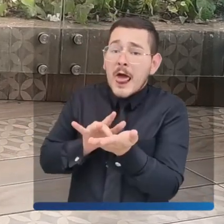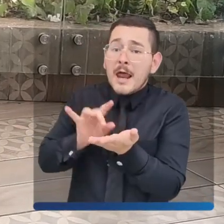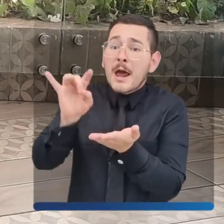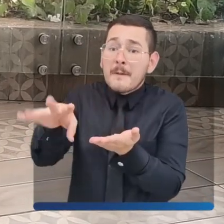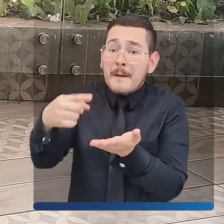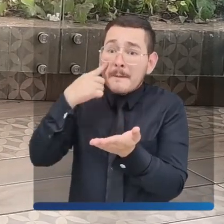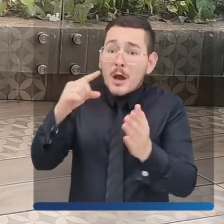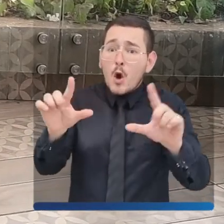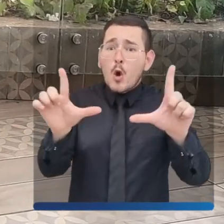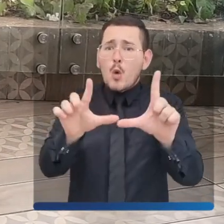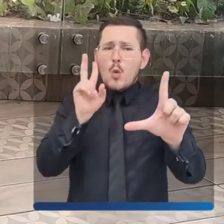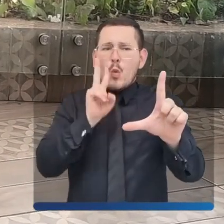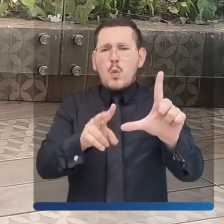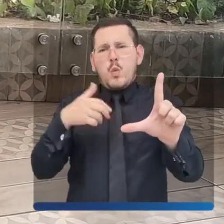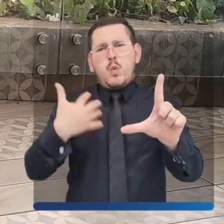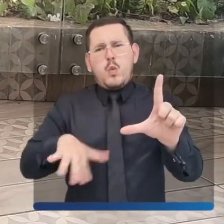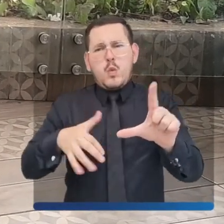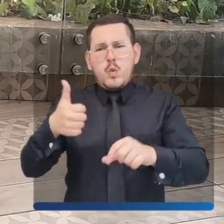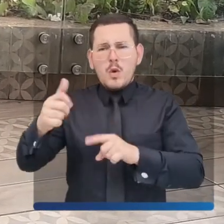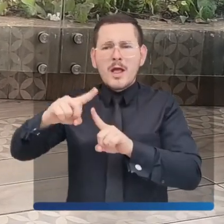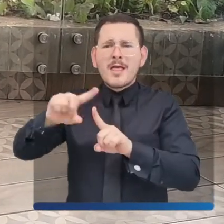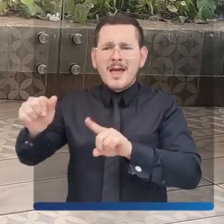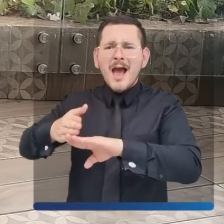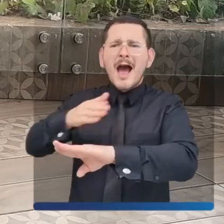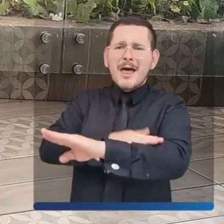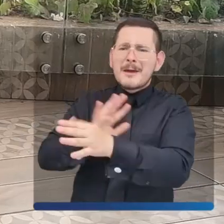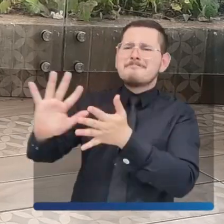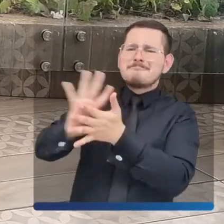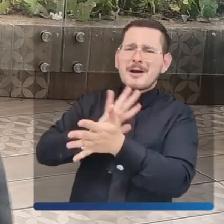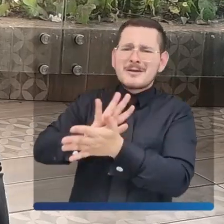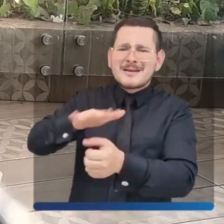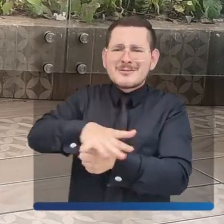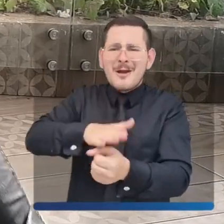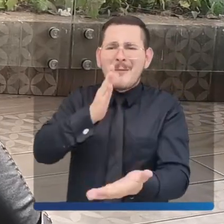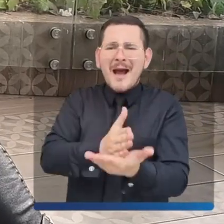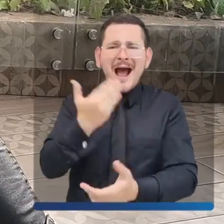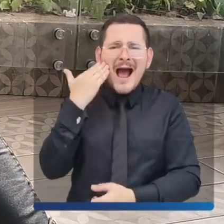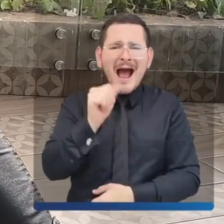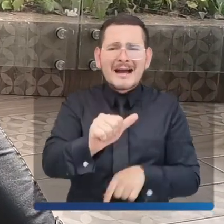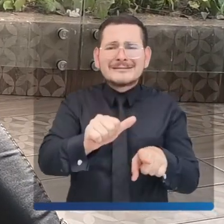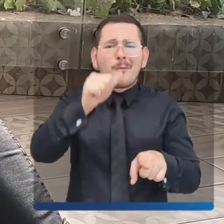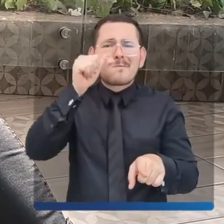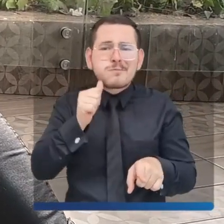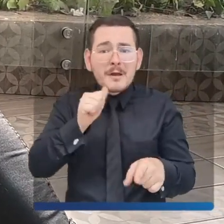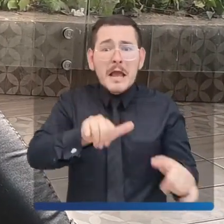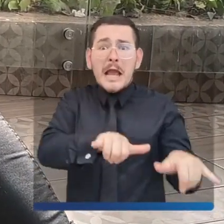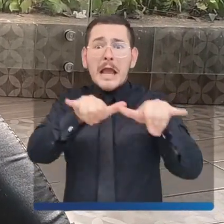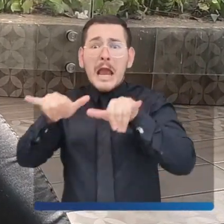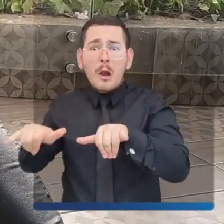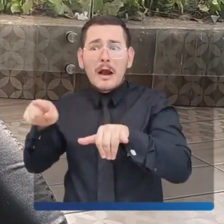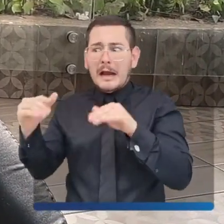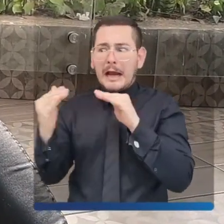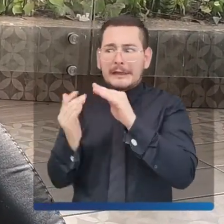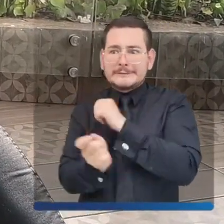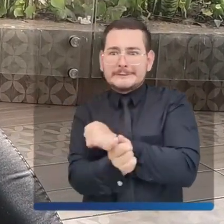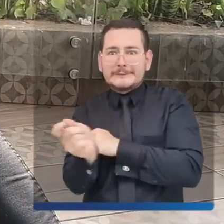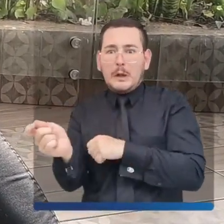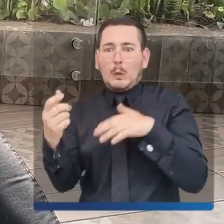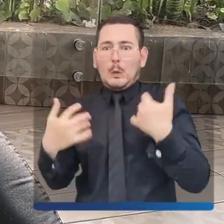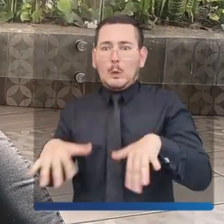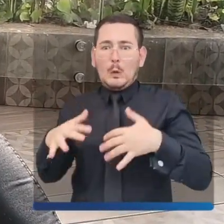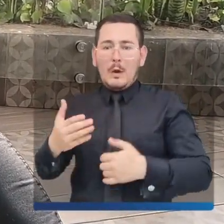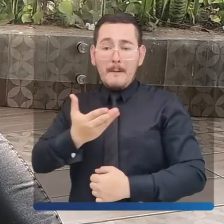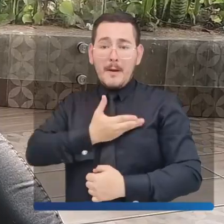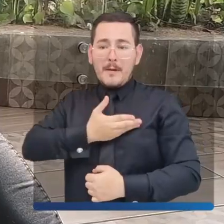ficharle. Ayúdame porque la novela está buena. Su tía me contó que ahí es donde se descubre el embarazo de la muchacha. Como la vecina que no sabía que estaba embarazada después de 7 meses. Le